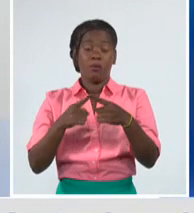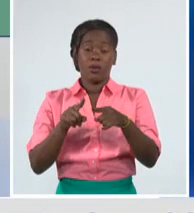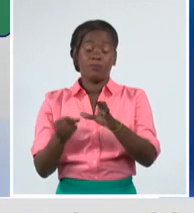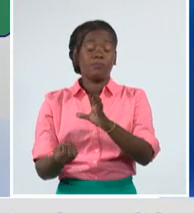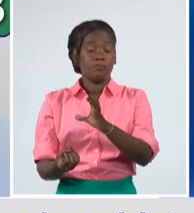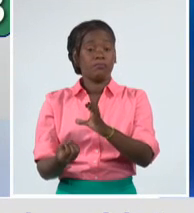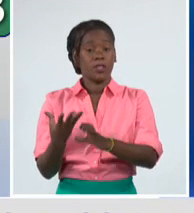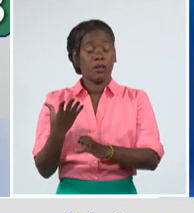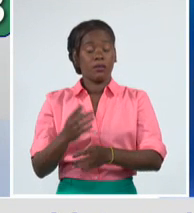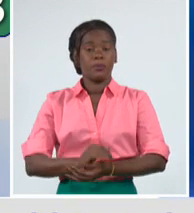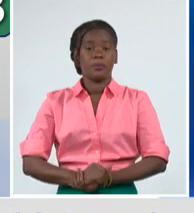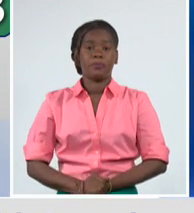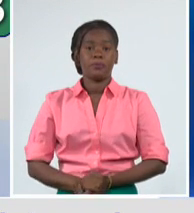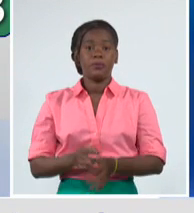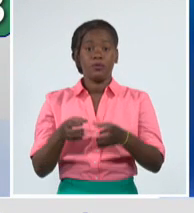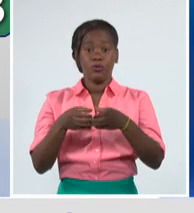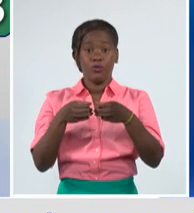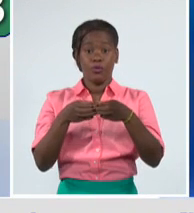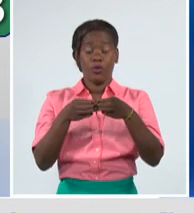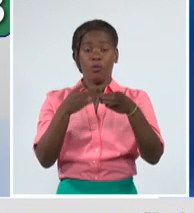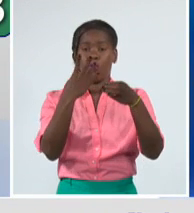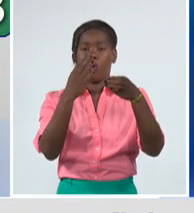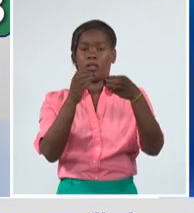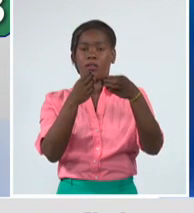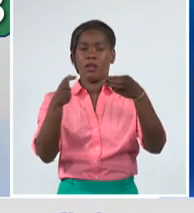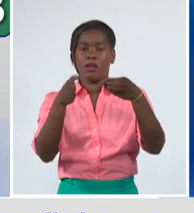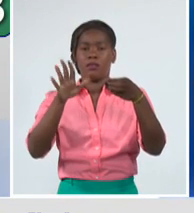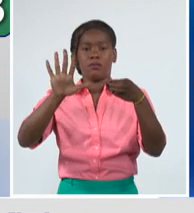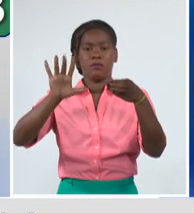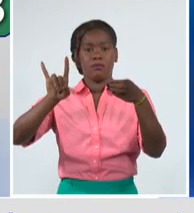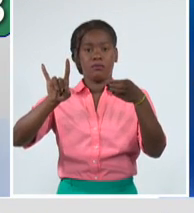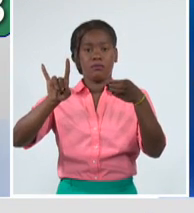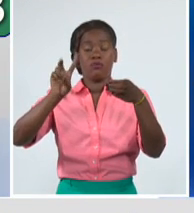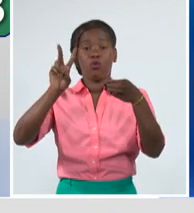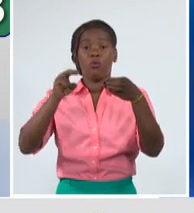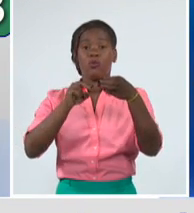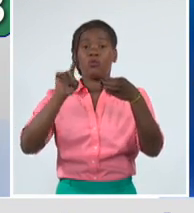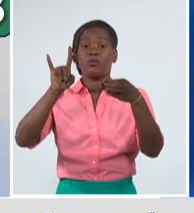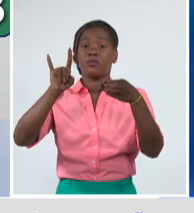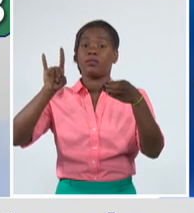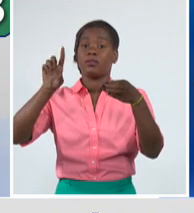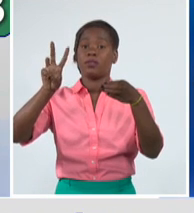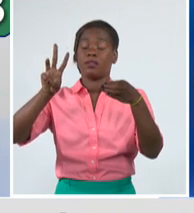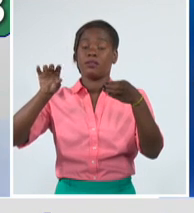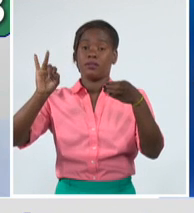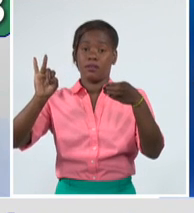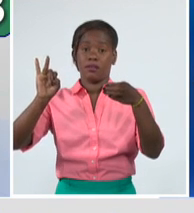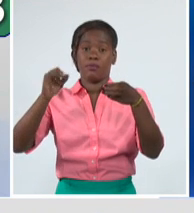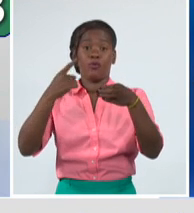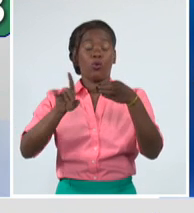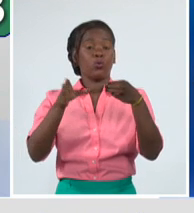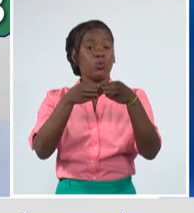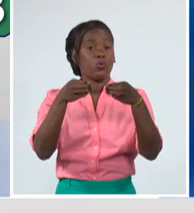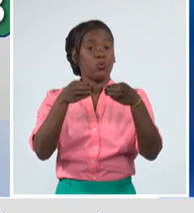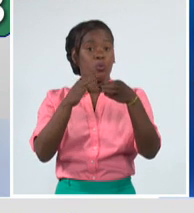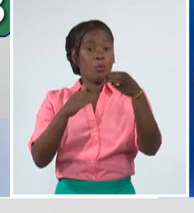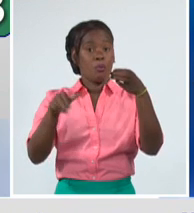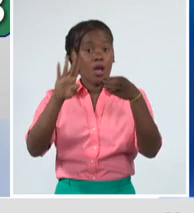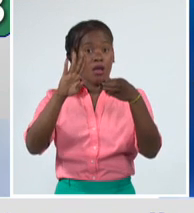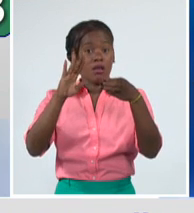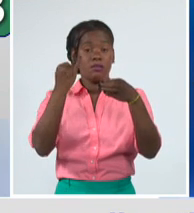2.601, de 40 a 59, 2.937, y el grupo de mucho riesgo o